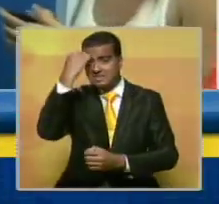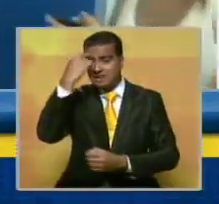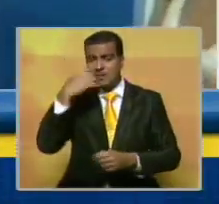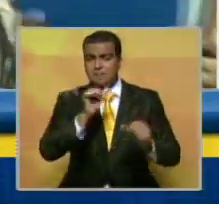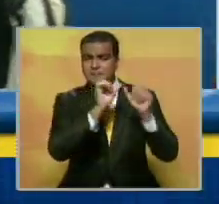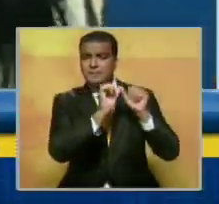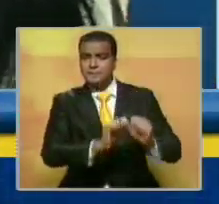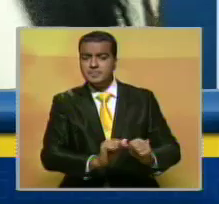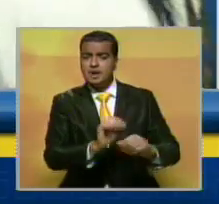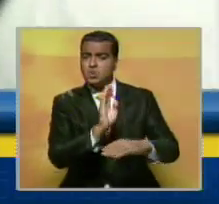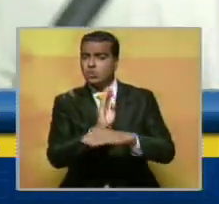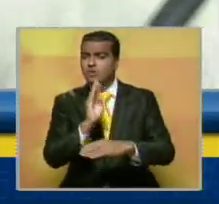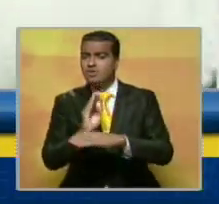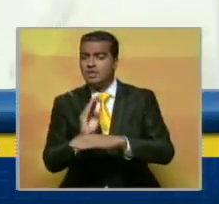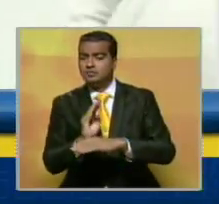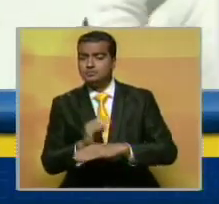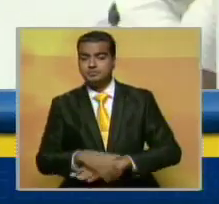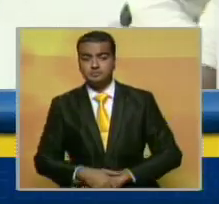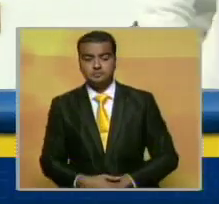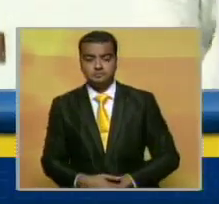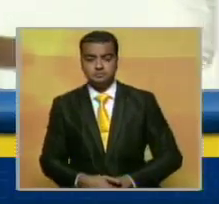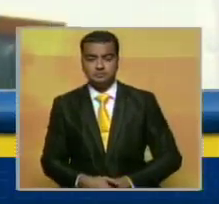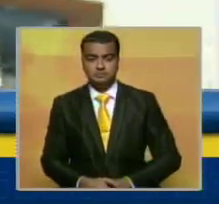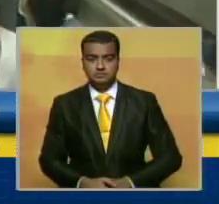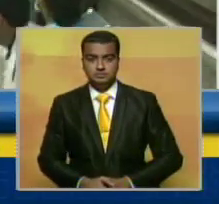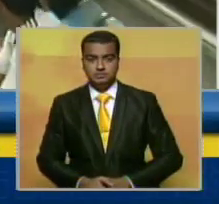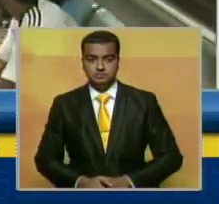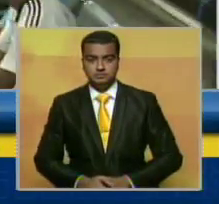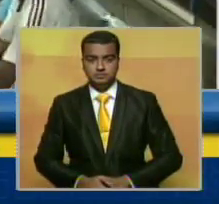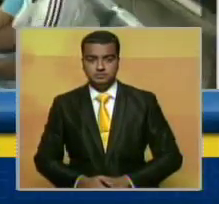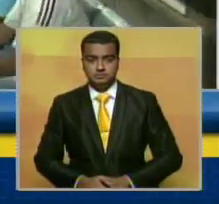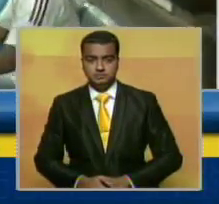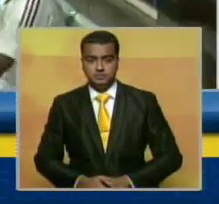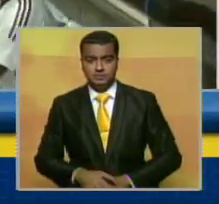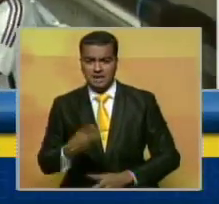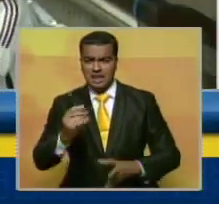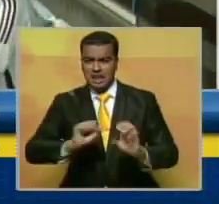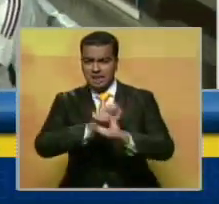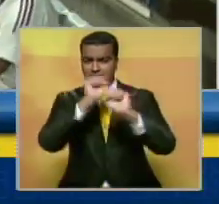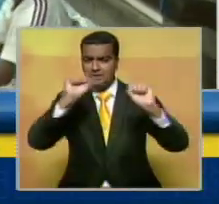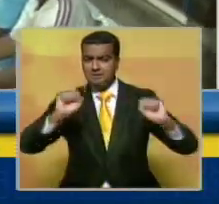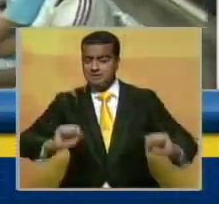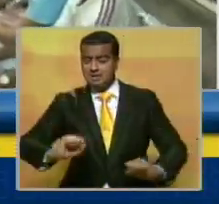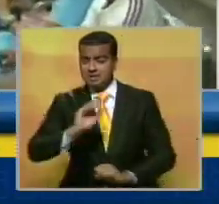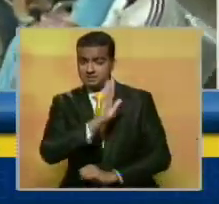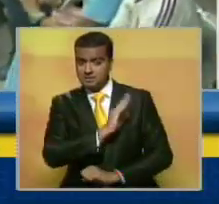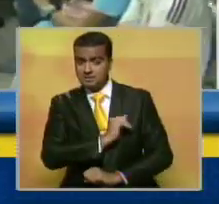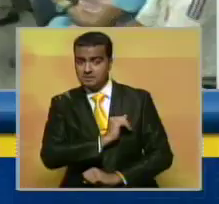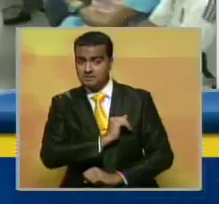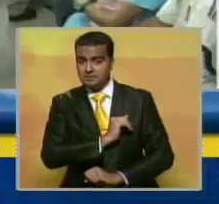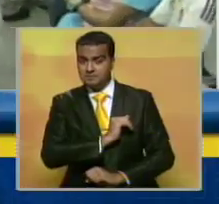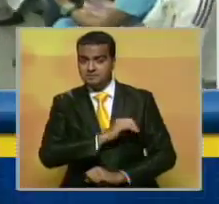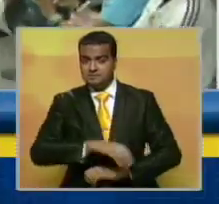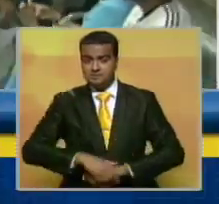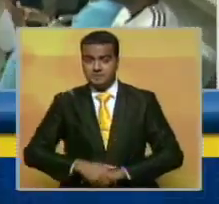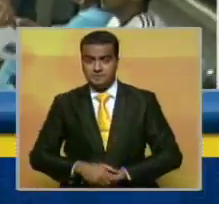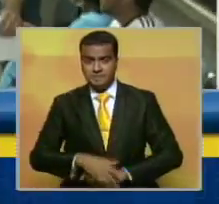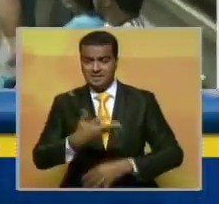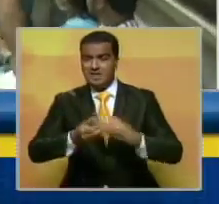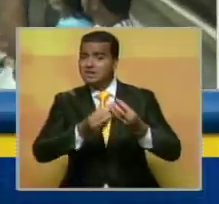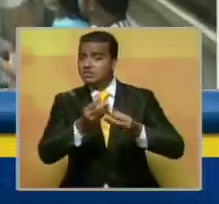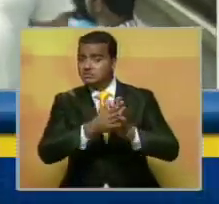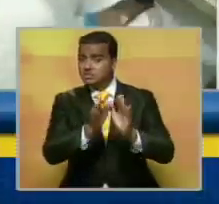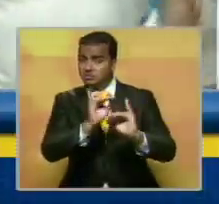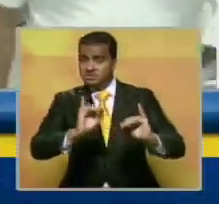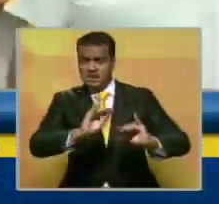permanece en la unidad de cuidados intensivos en estado crítico. Más temprano, el Cuerpo de Investigaciones Científicas Penales y Criminalísticas realizó